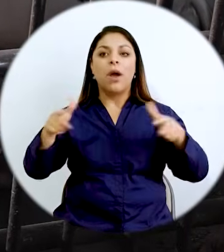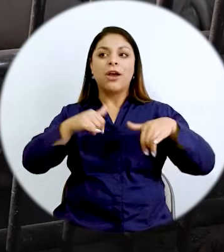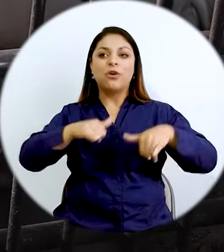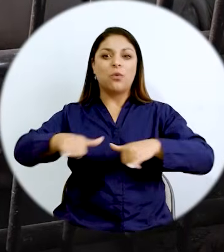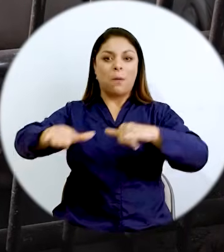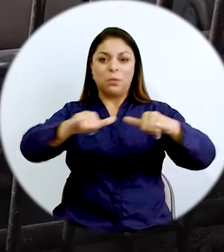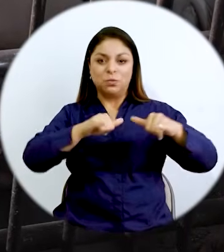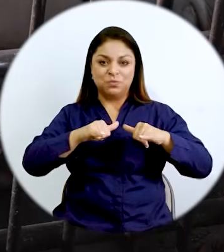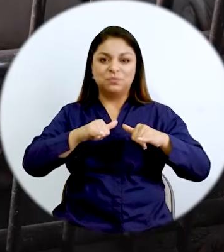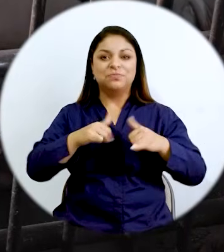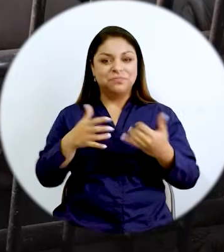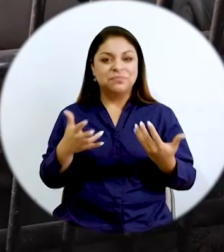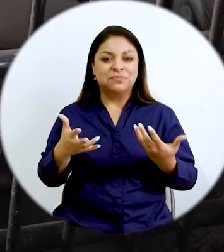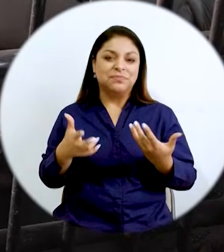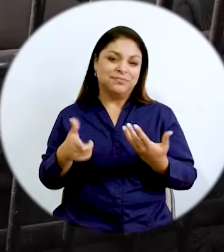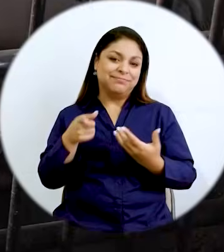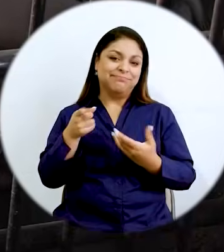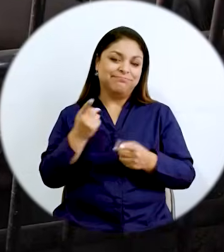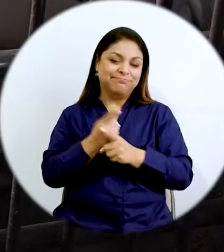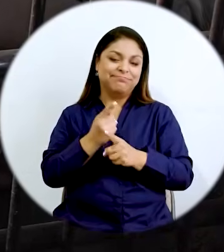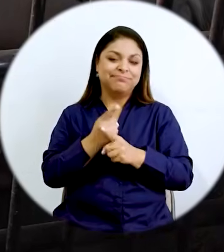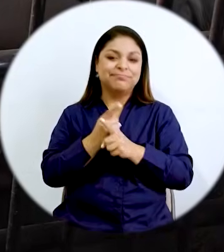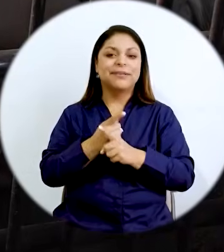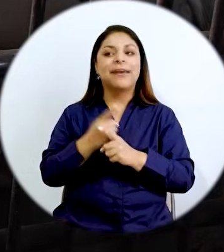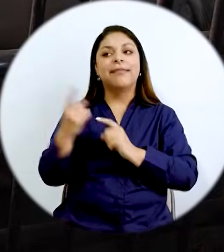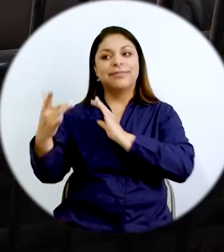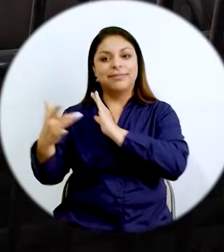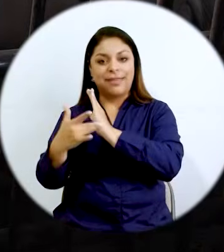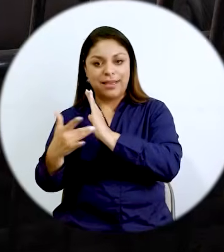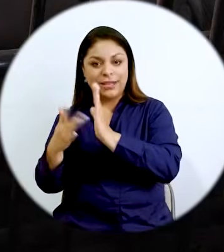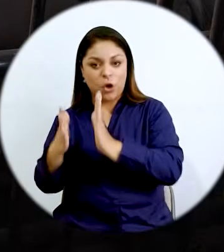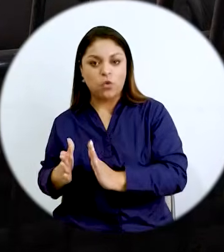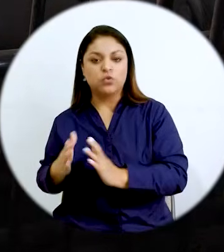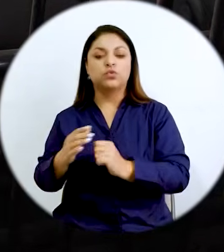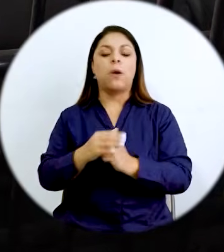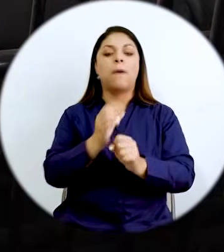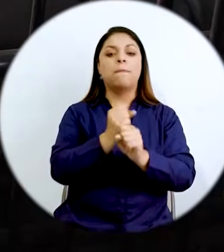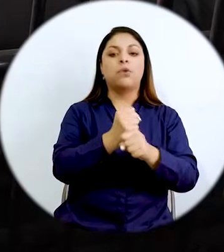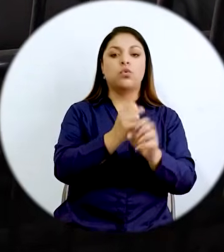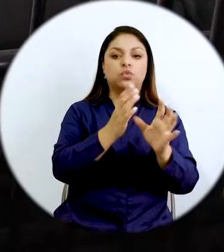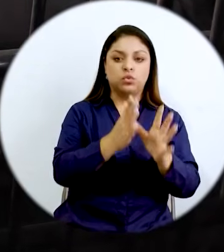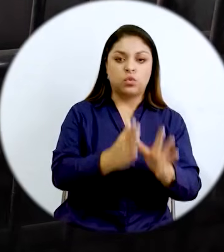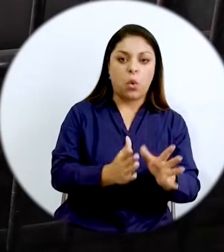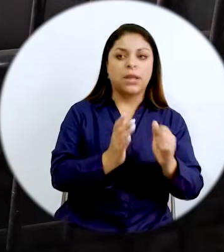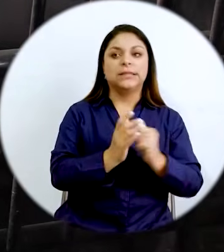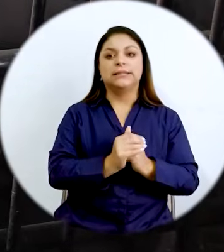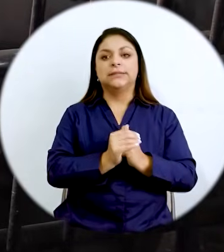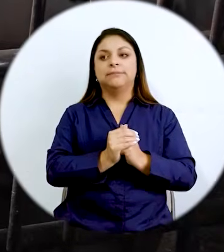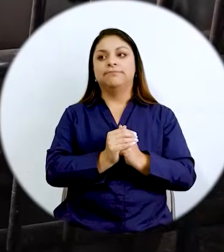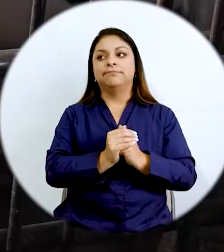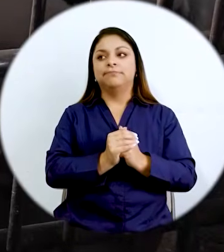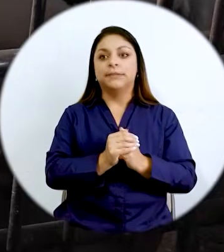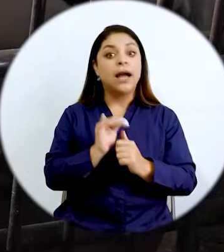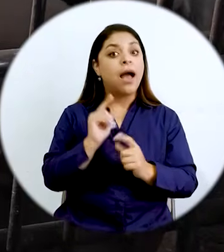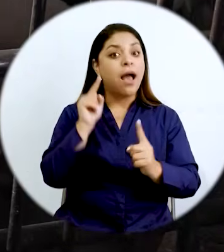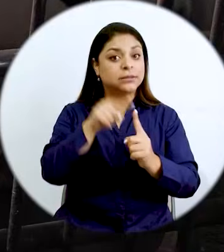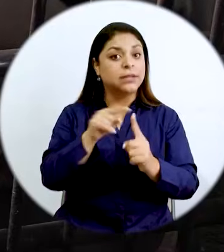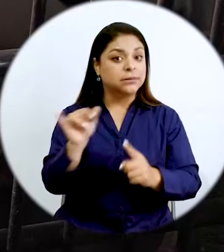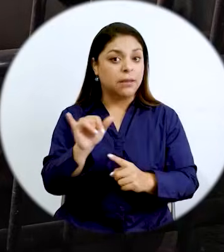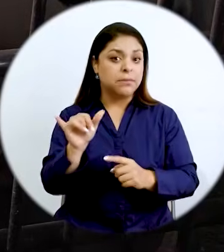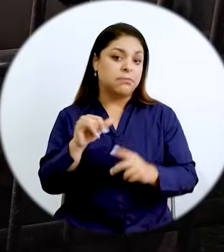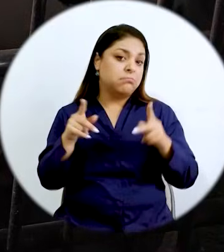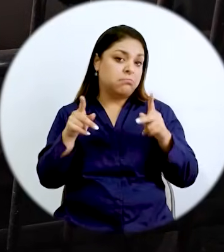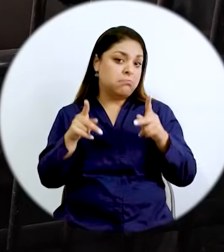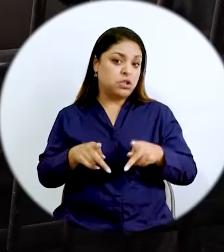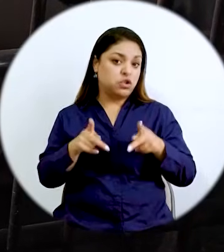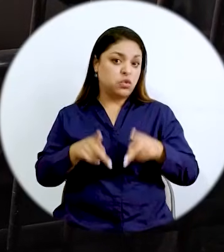El lenguaje común. ¿Sí? Un lenguaje común entre técnicos, productores, digamos, inclusive